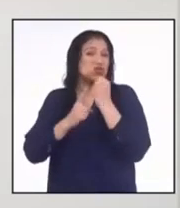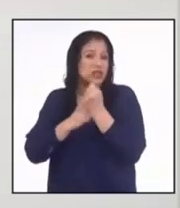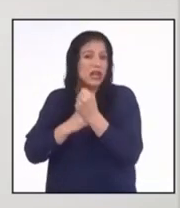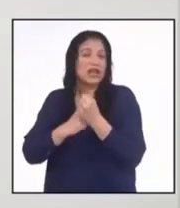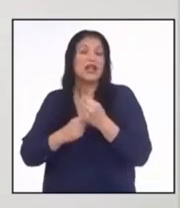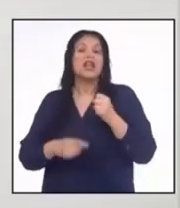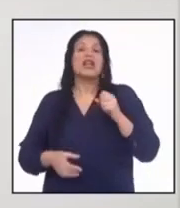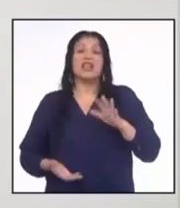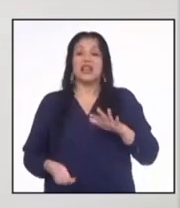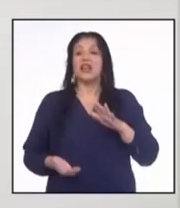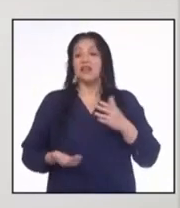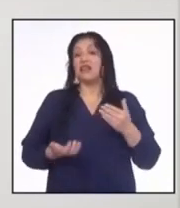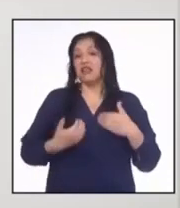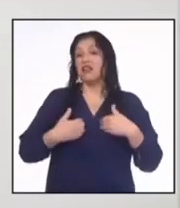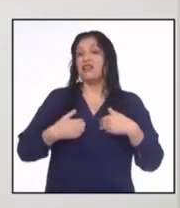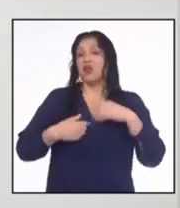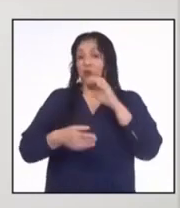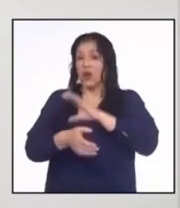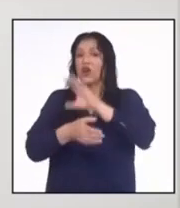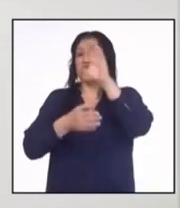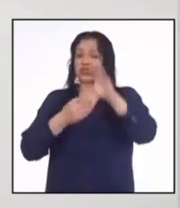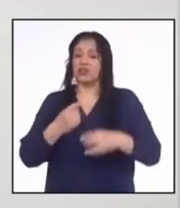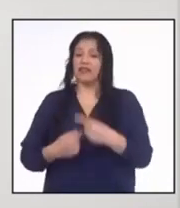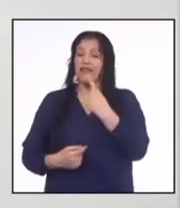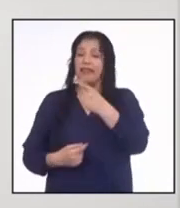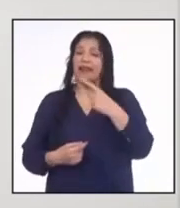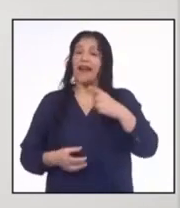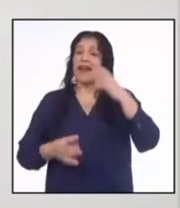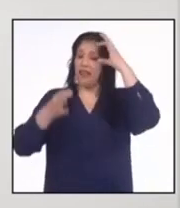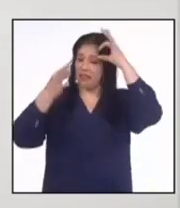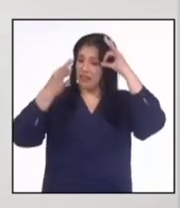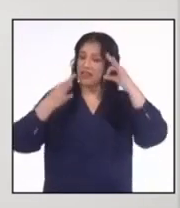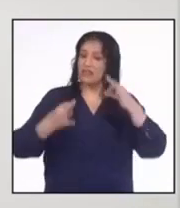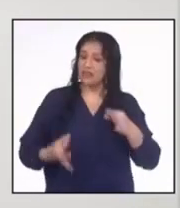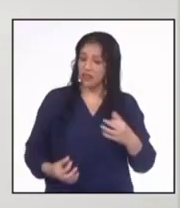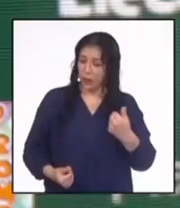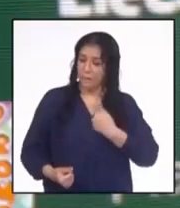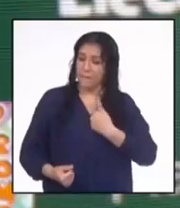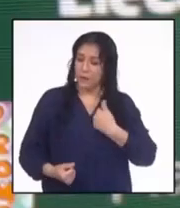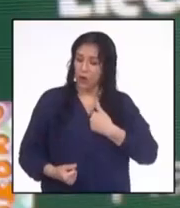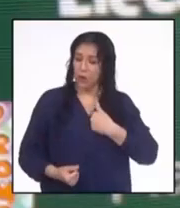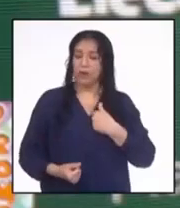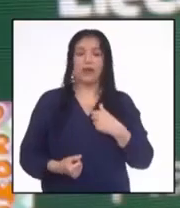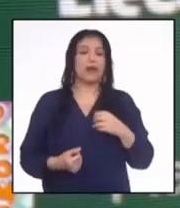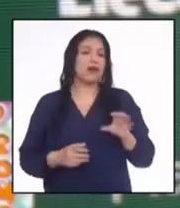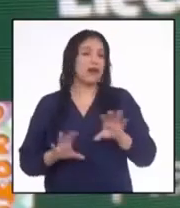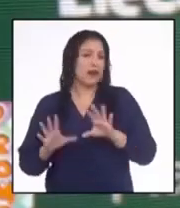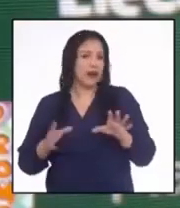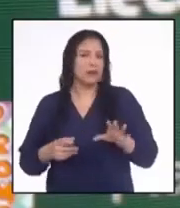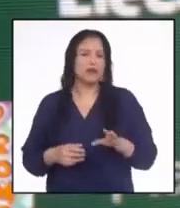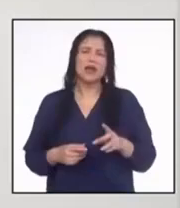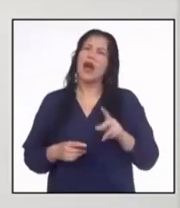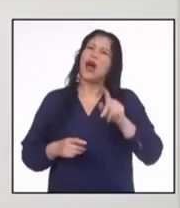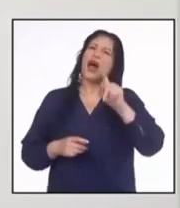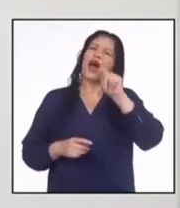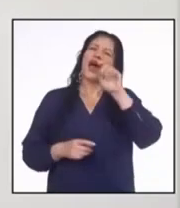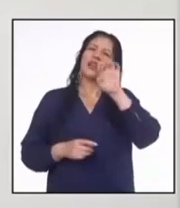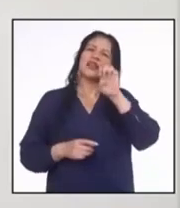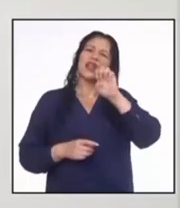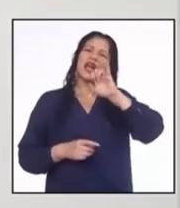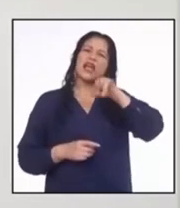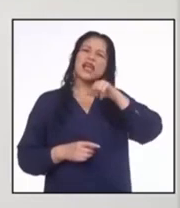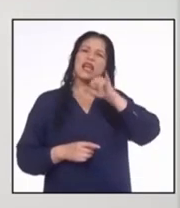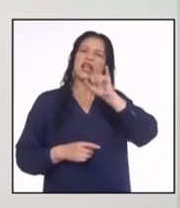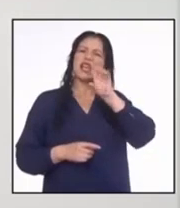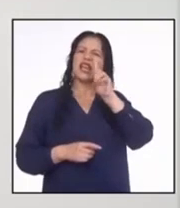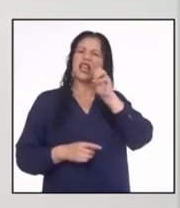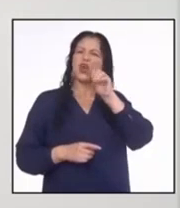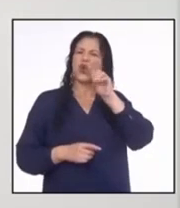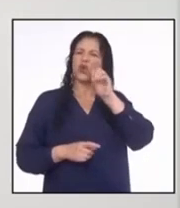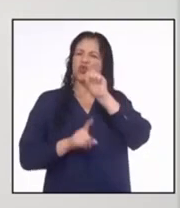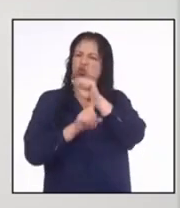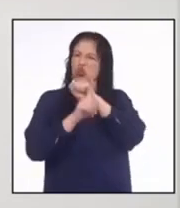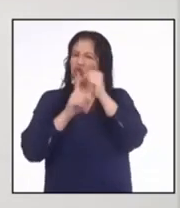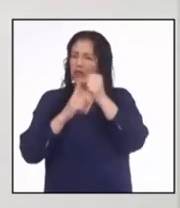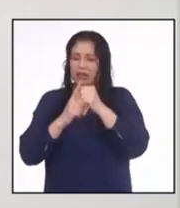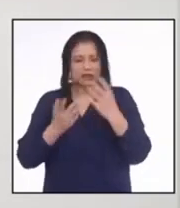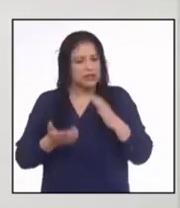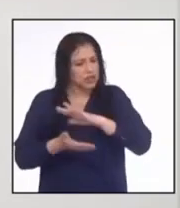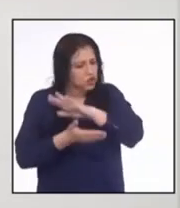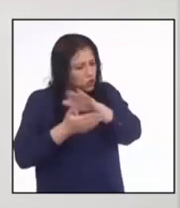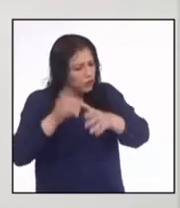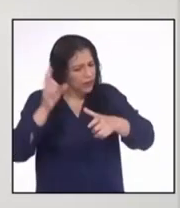una consecuencia de cada decisión voluntaria o involuntaria. ¿Tejido social? Es que todas y todos